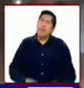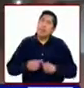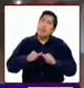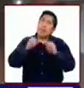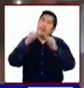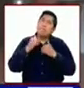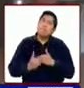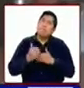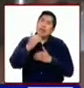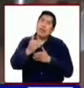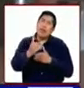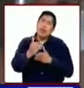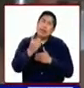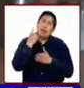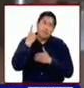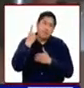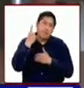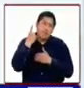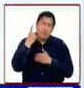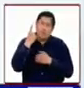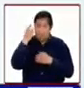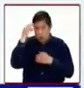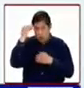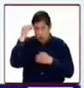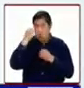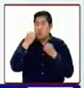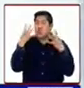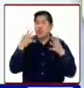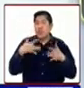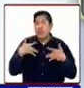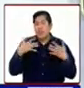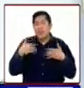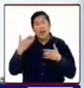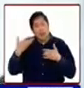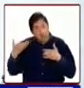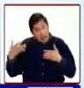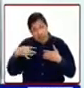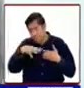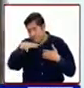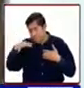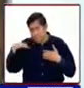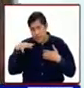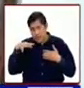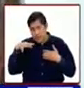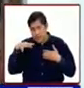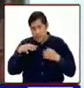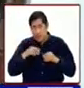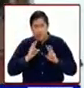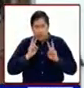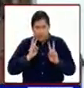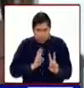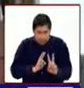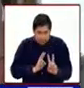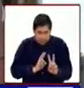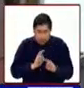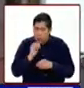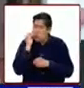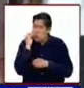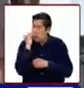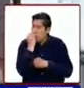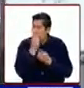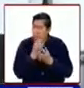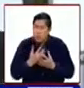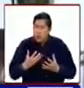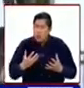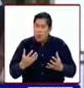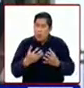a seguir adelante, este papá era una persona muy alegre. La sala manantial fue asignada para velar los restos de Mauro